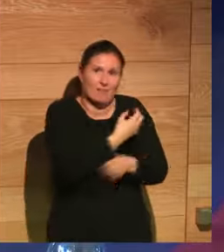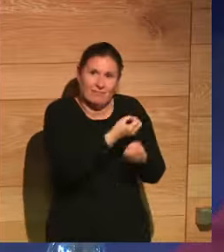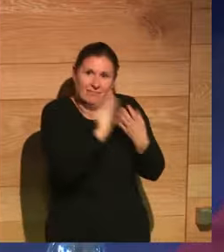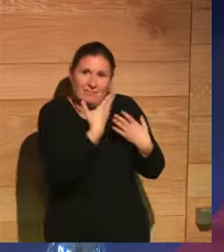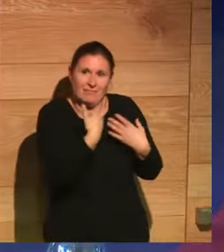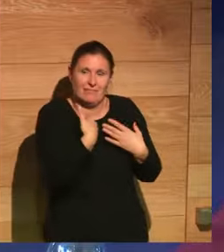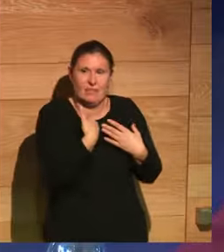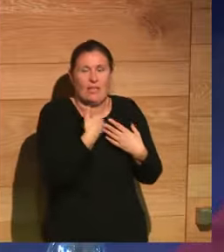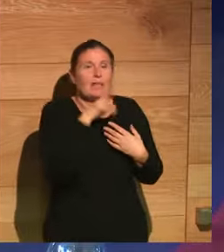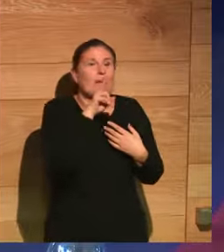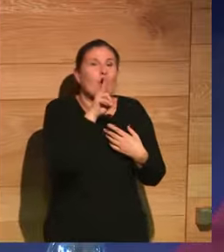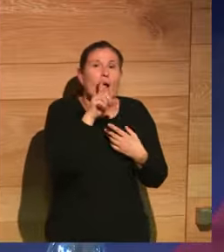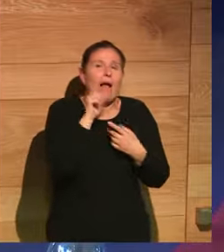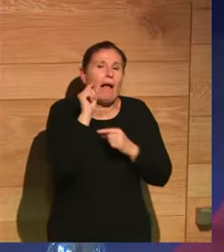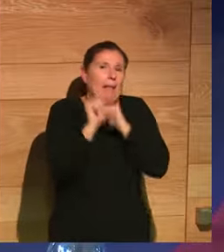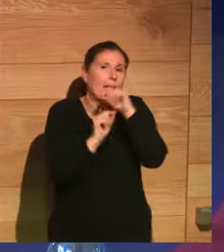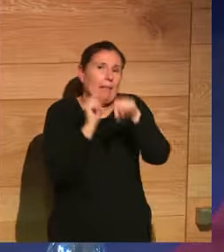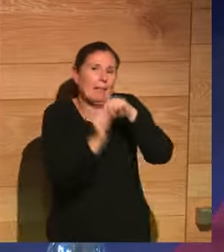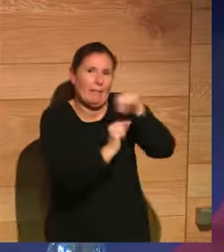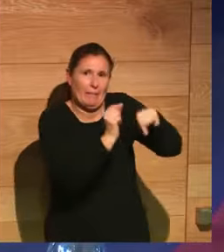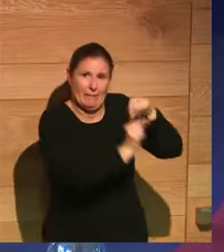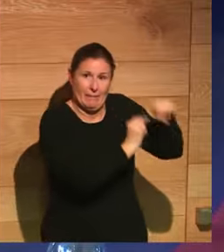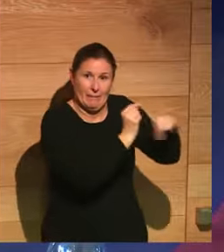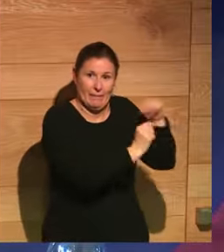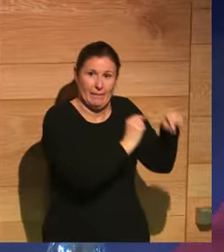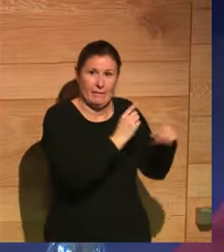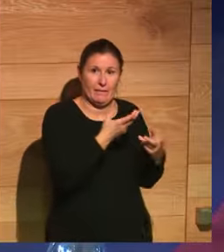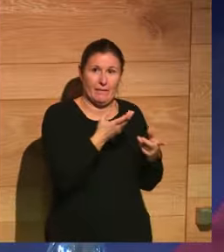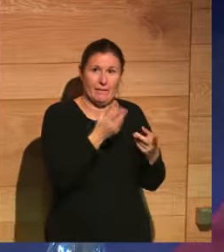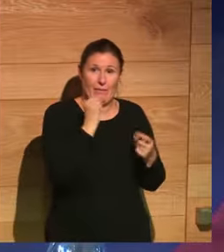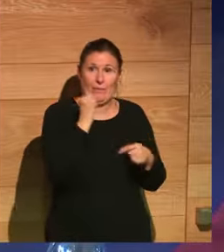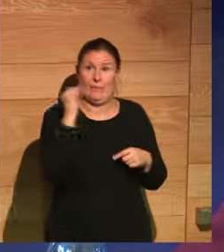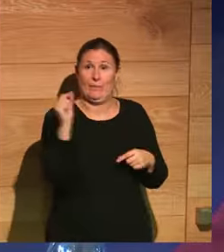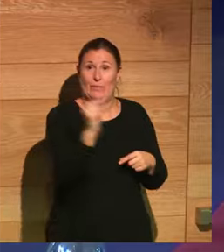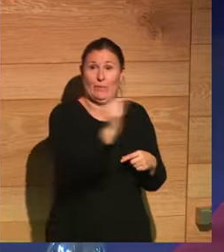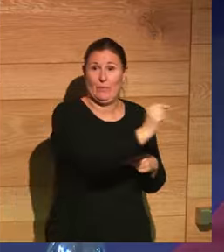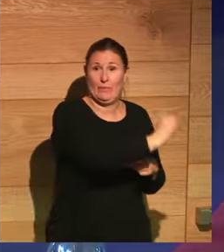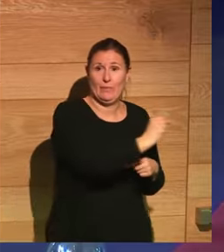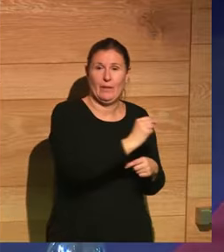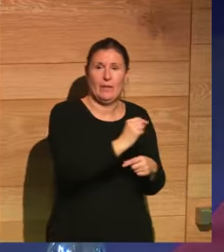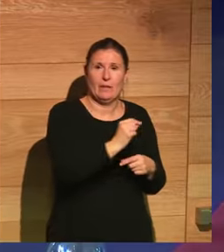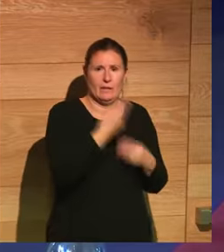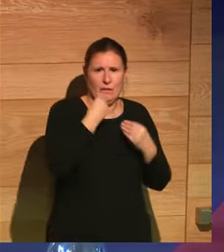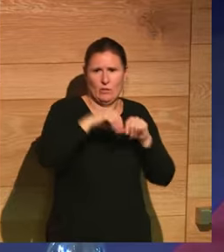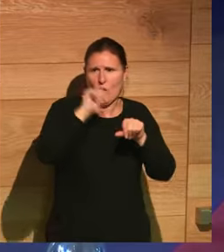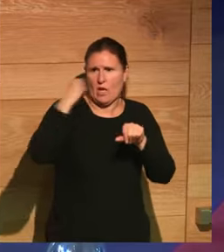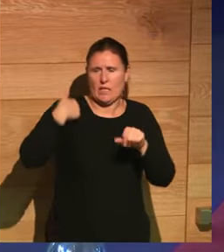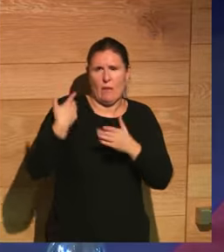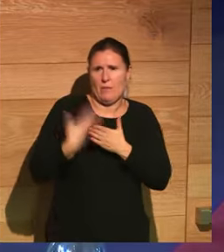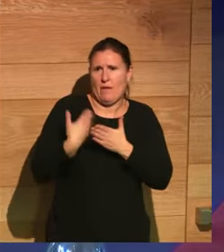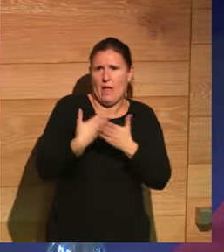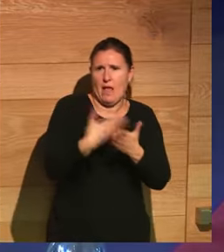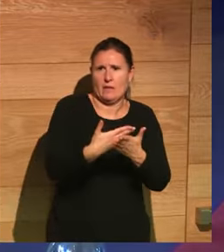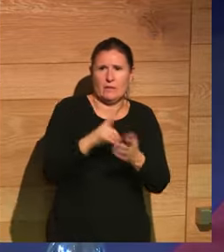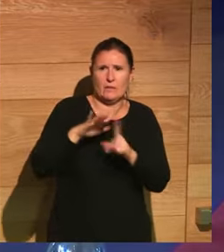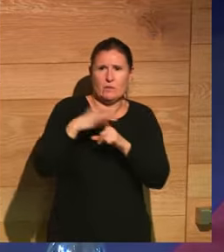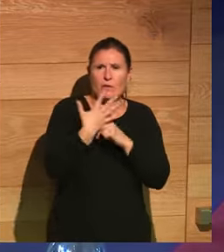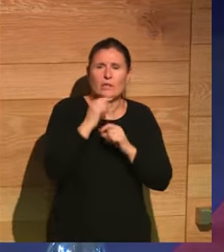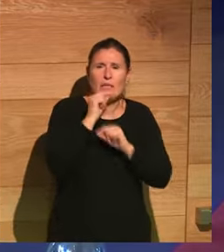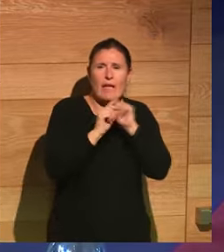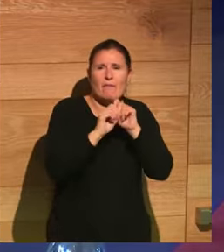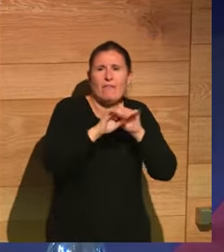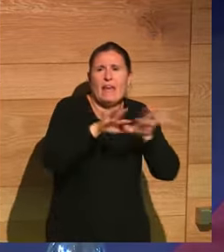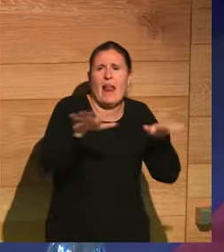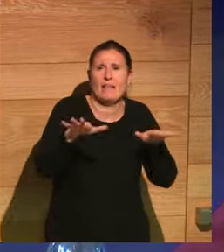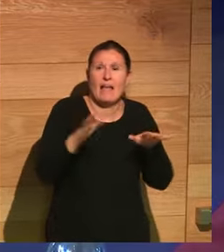que se llama boca a oreja de toda la vida. Y creo que en la historia hay muchas pruebas de cómo se han producido ya fenómenos de viralidad